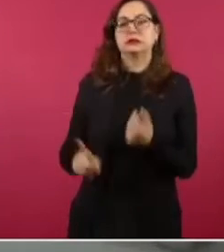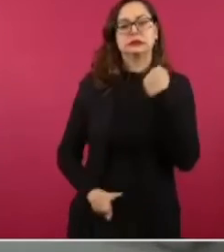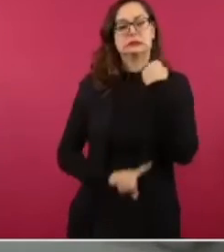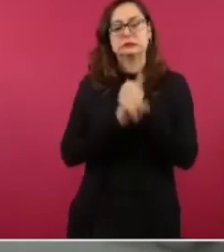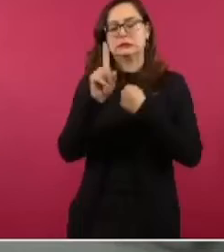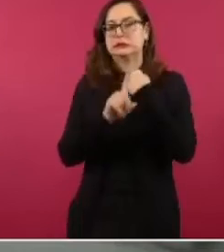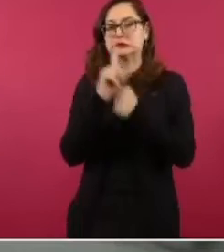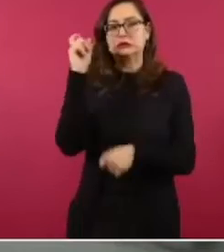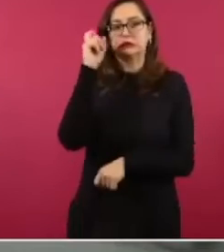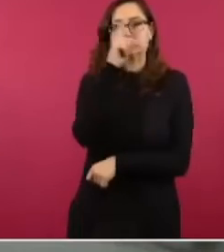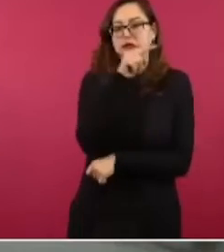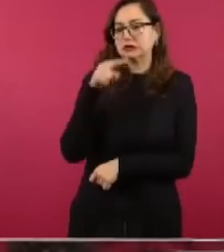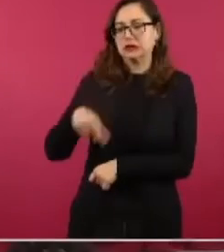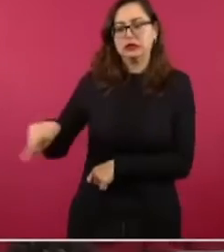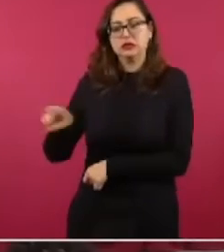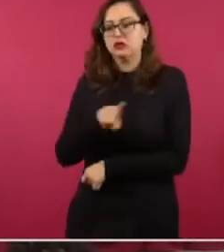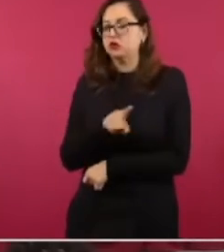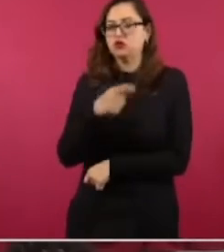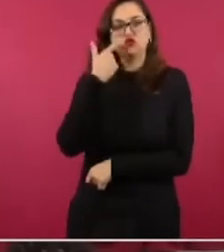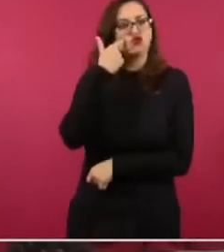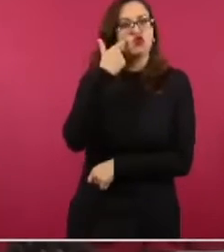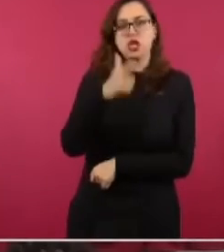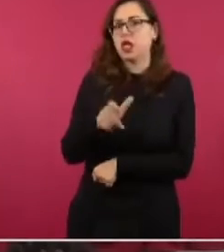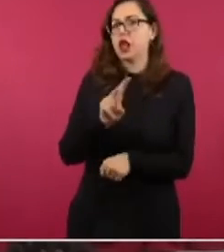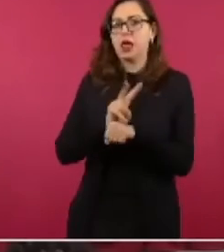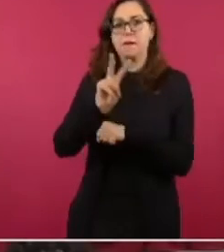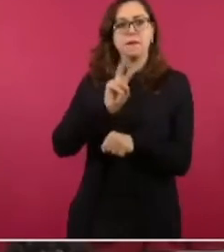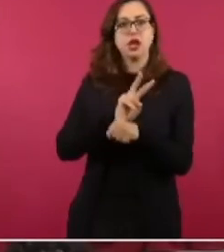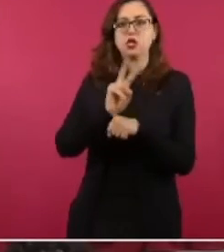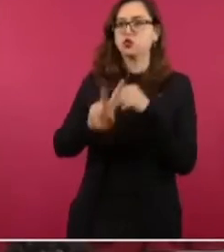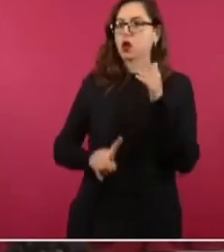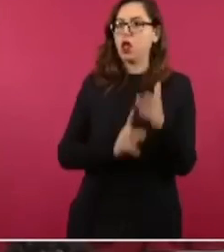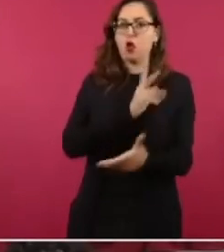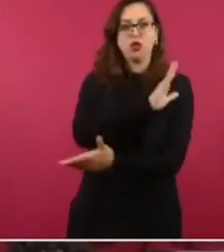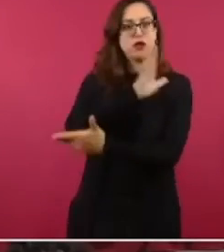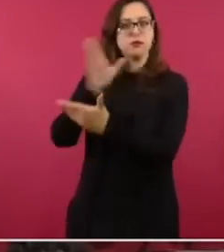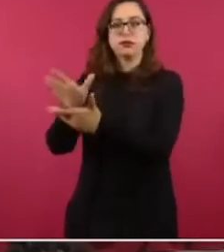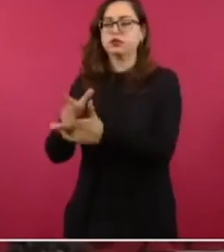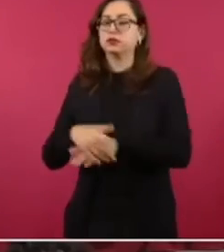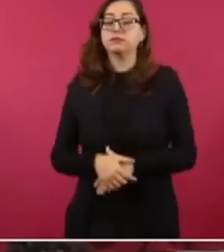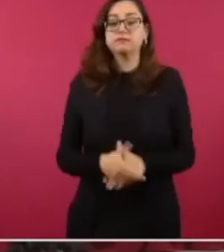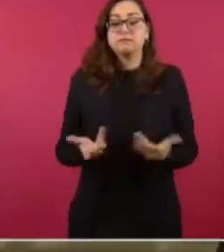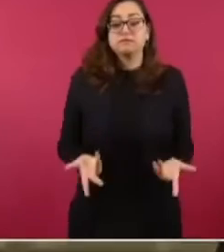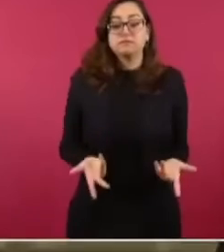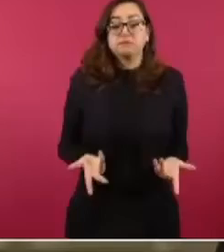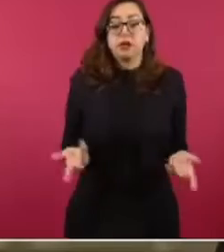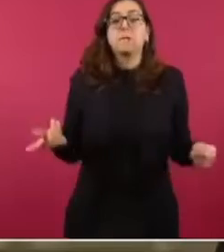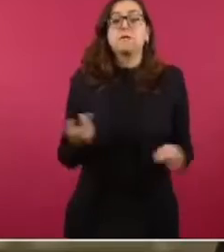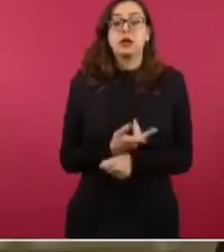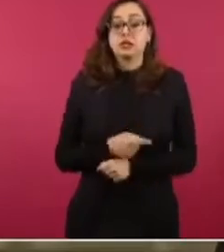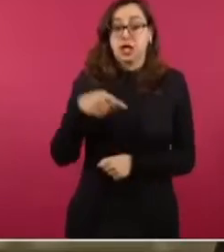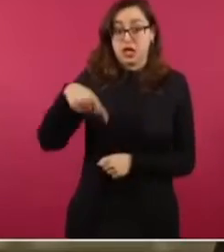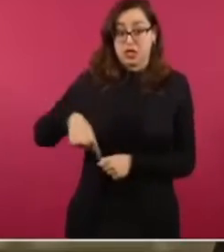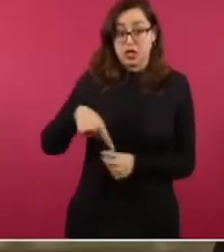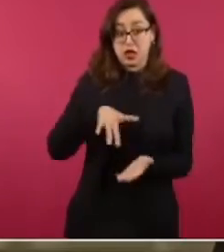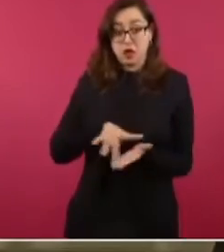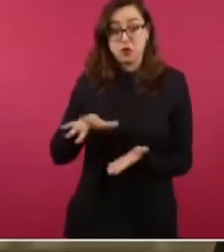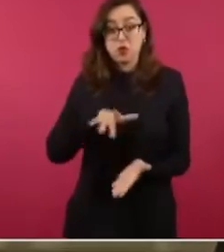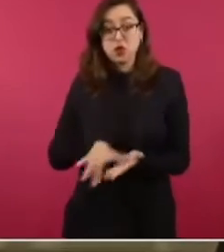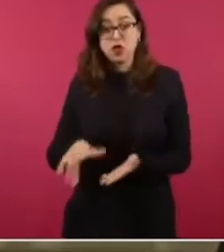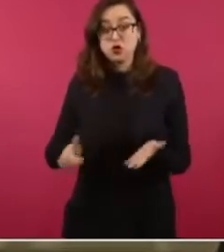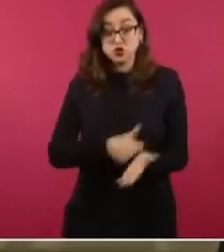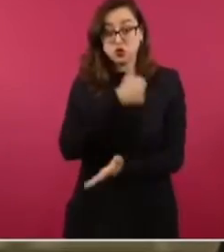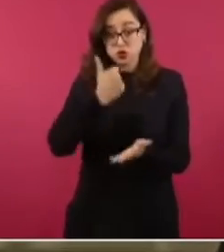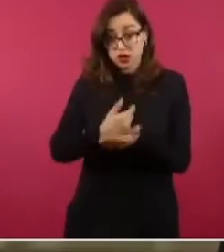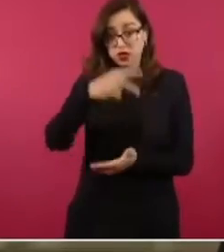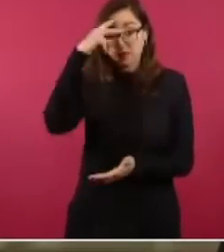¿aquí qué se va a hacer? Se va a hacer un refugio grande, se le va a pedir al gobierno de la Ciudad de México que apoye, porque